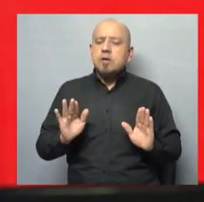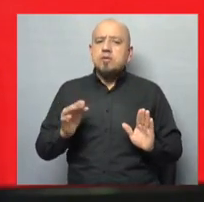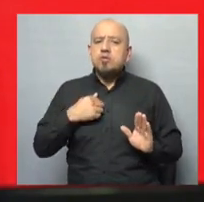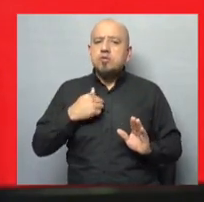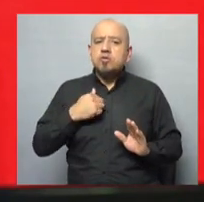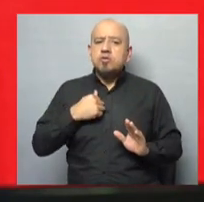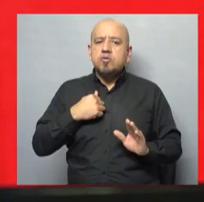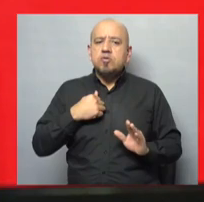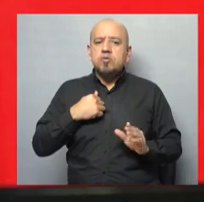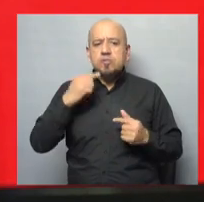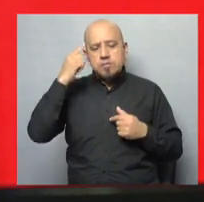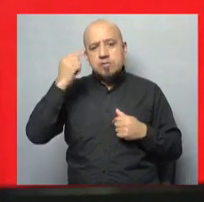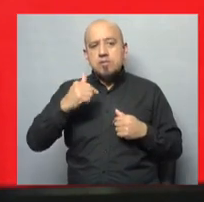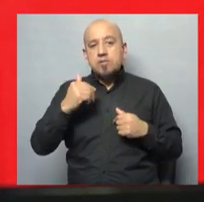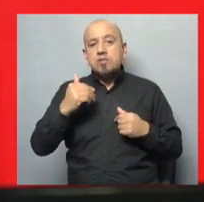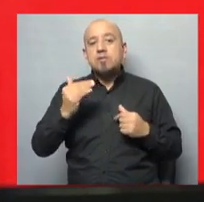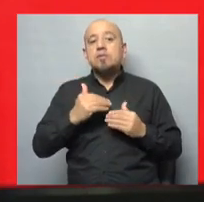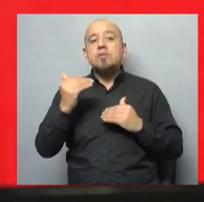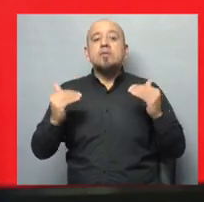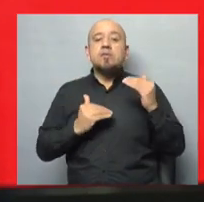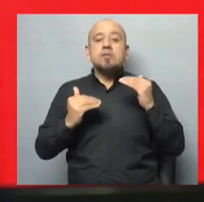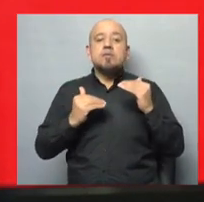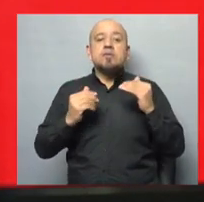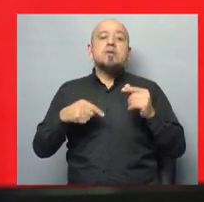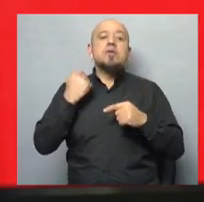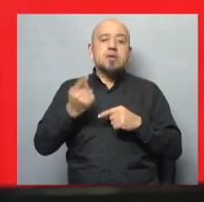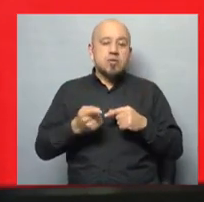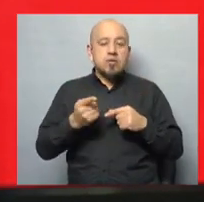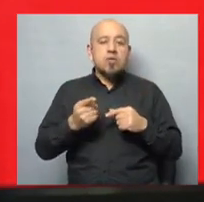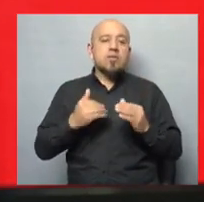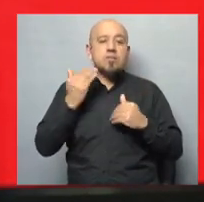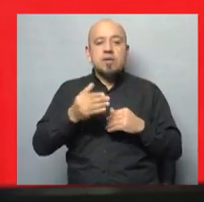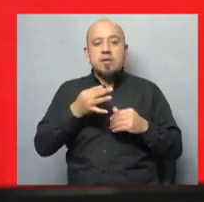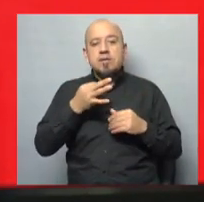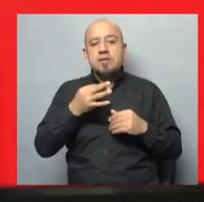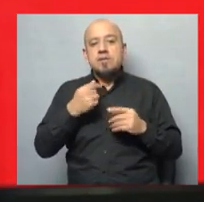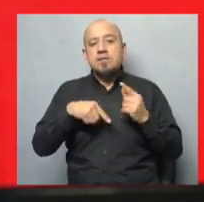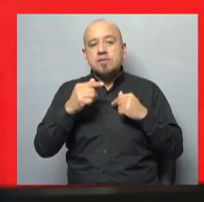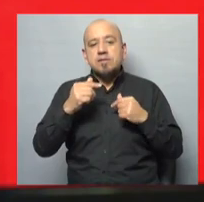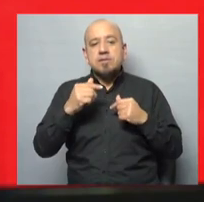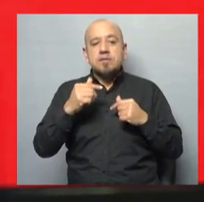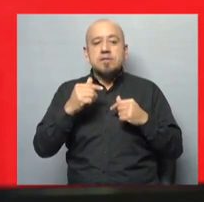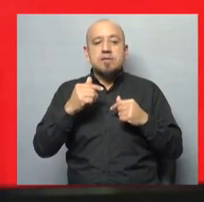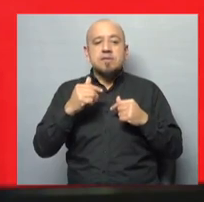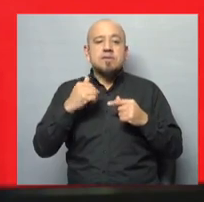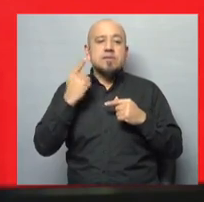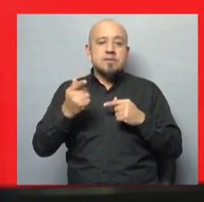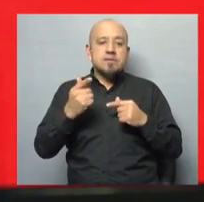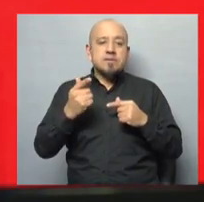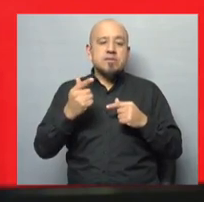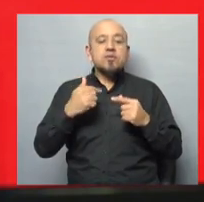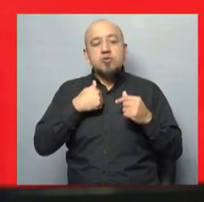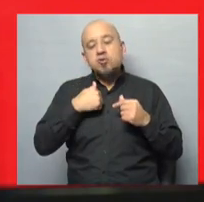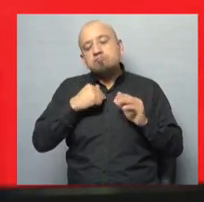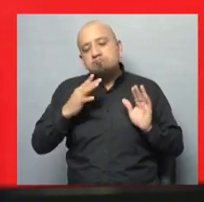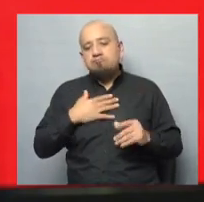me pongo un escalón más abajo y que me suba el otro esa es como dice en vez de estar un escalón más arriba y que me baje el otro yo